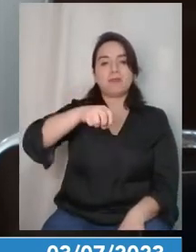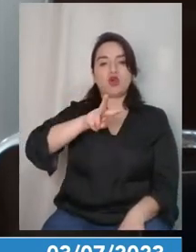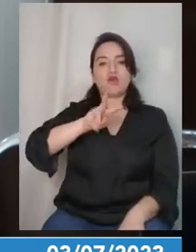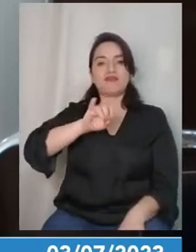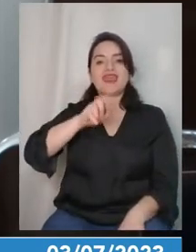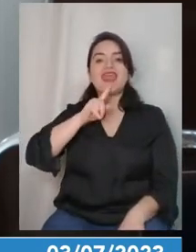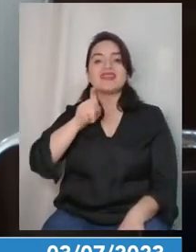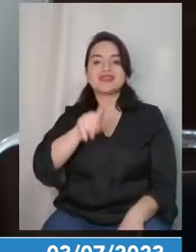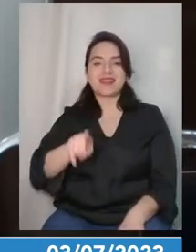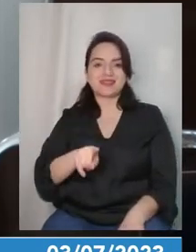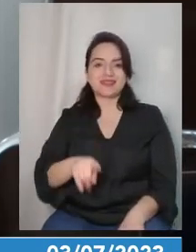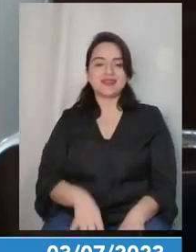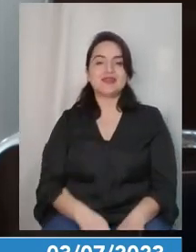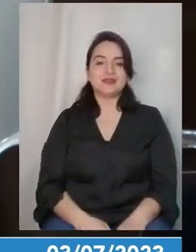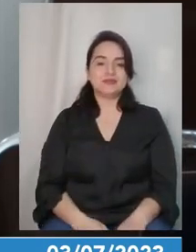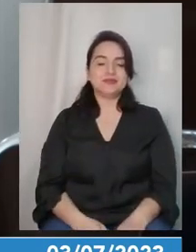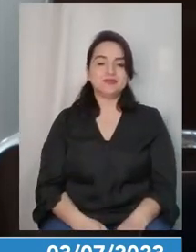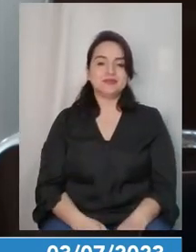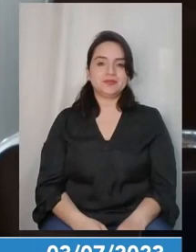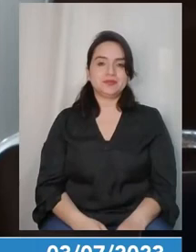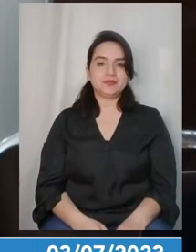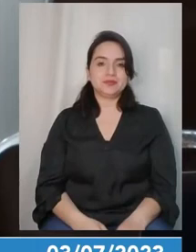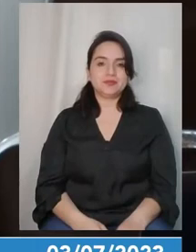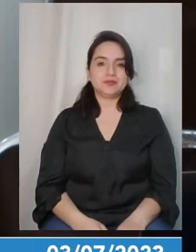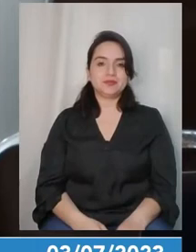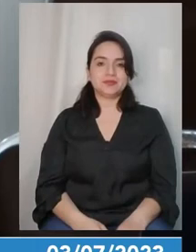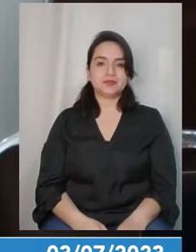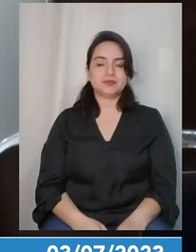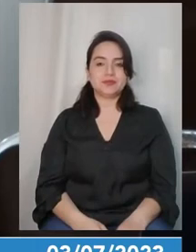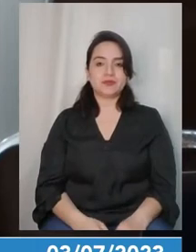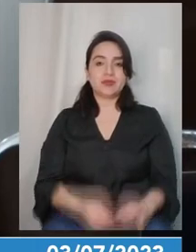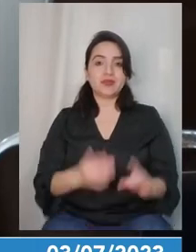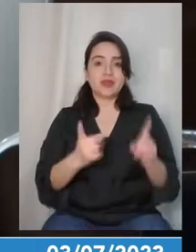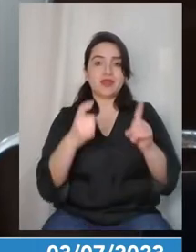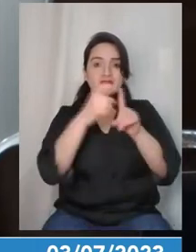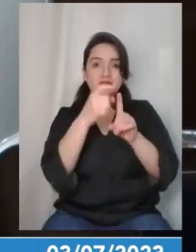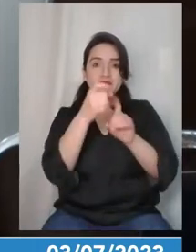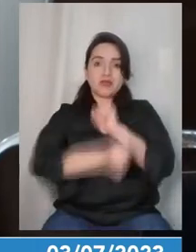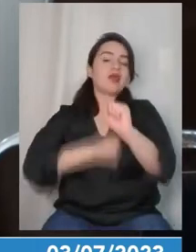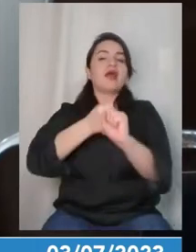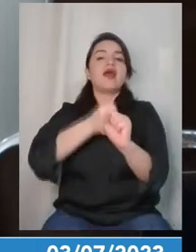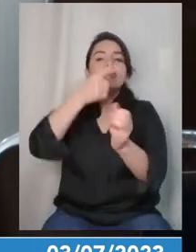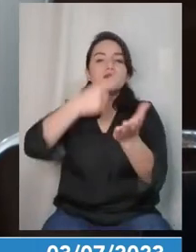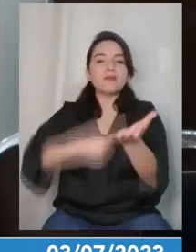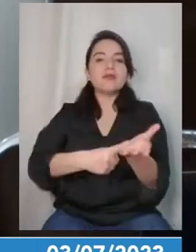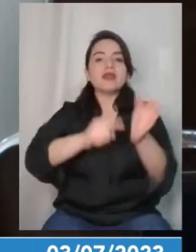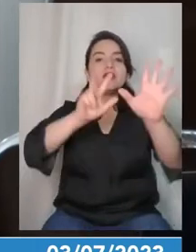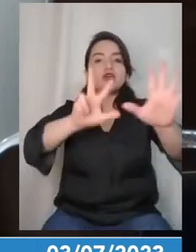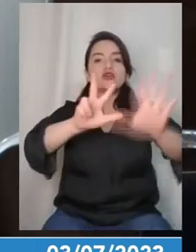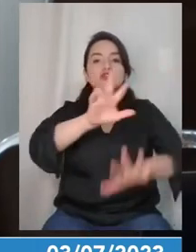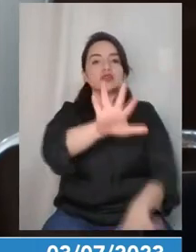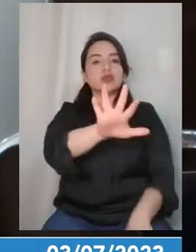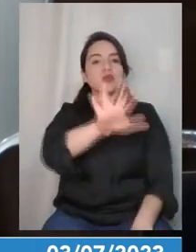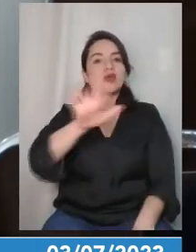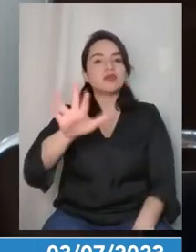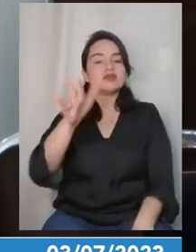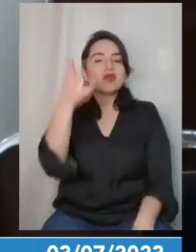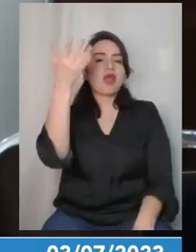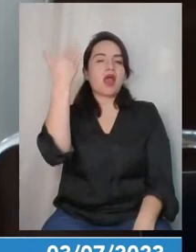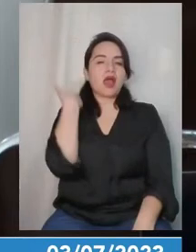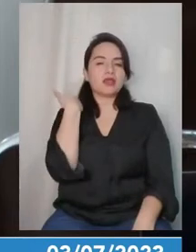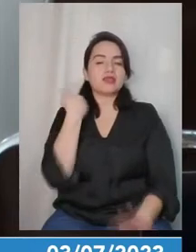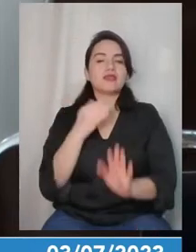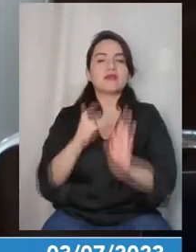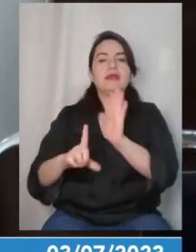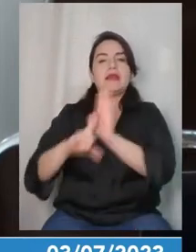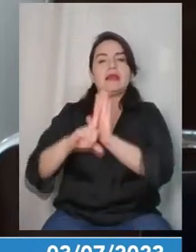como les mencioné, en realidad este concepto del año 1855, desde cuando se dictó el Código Civil y que no